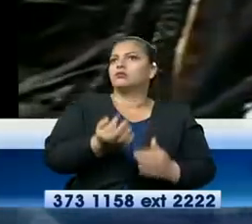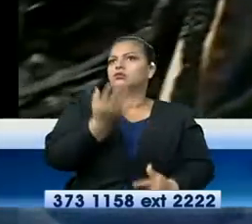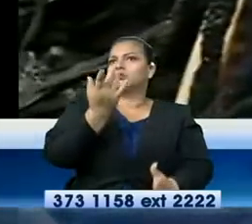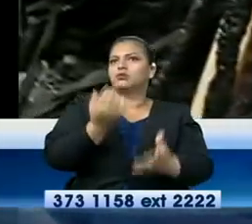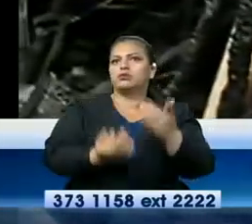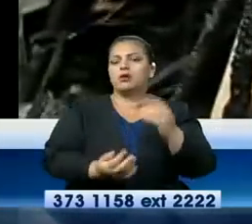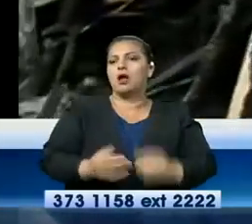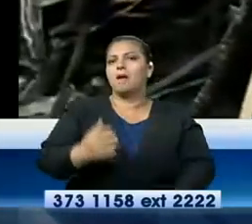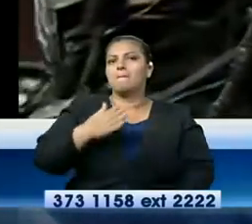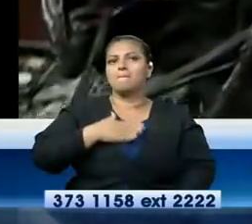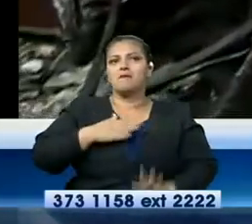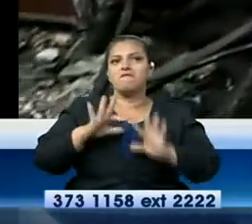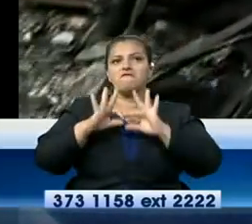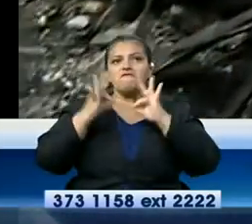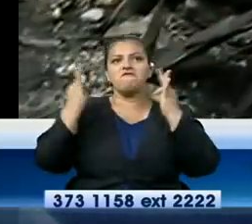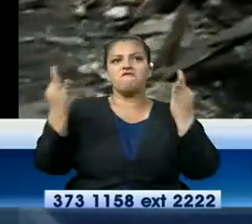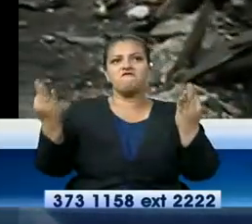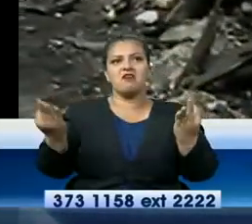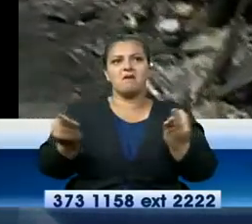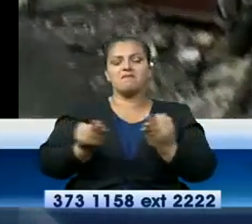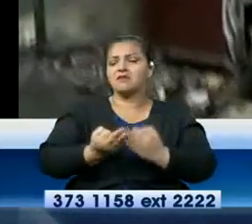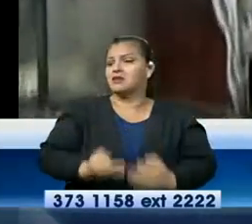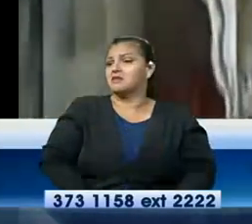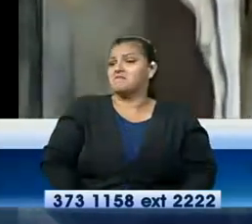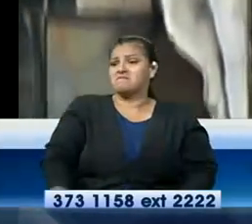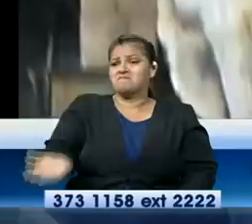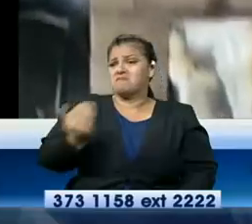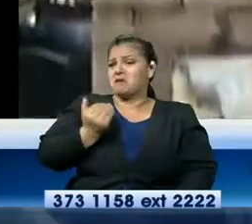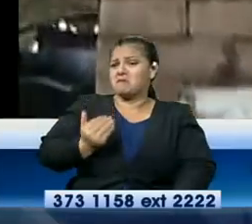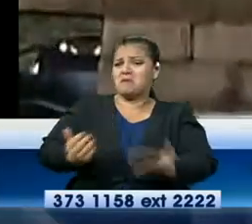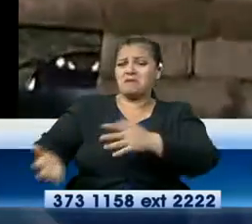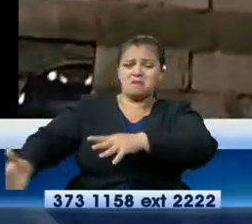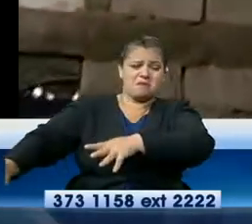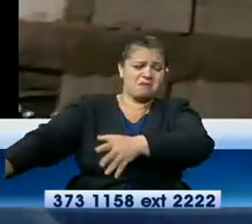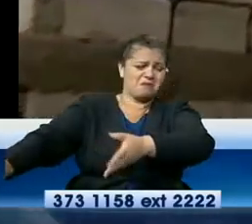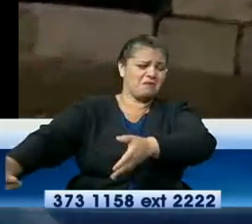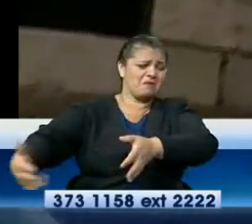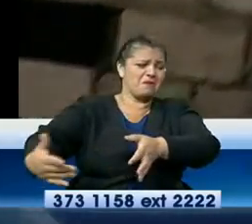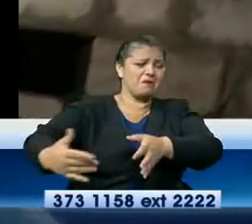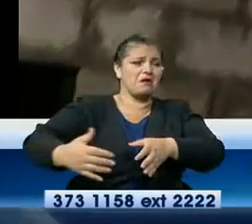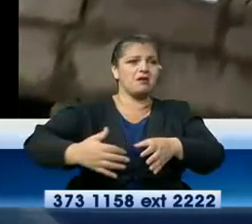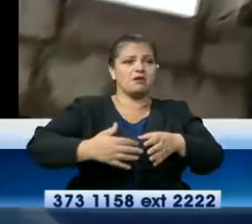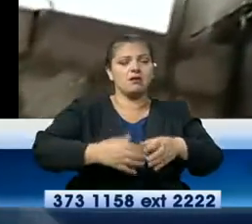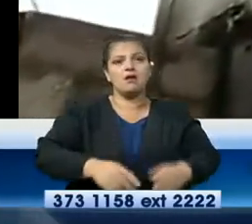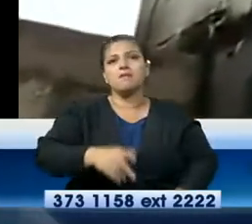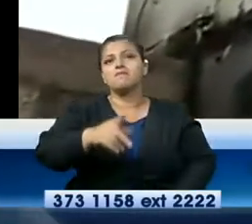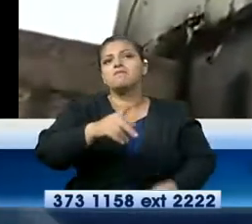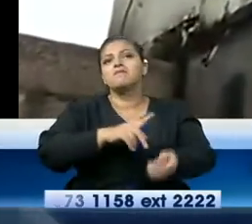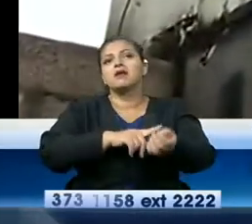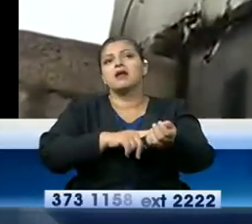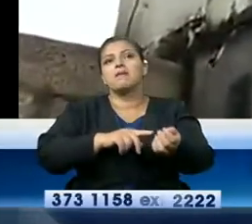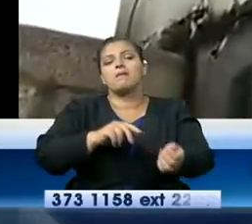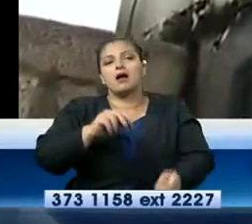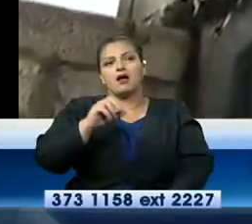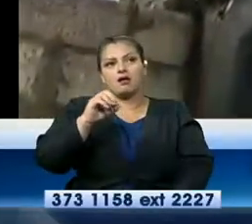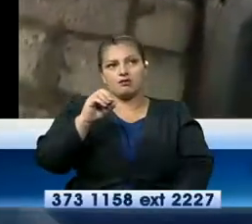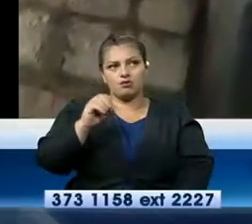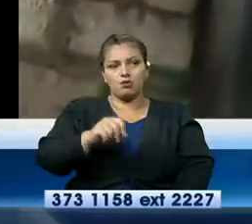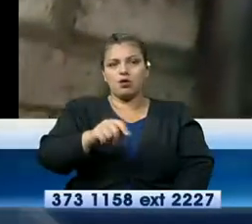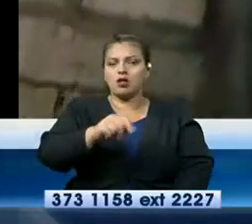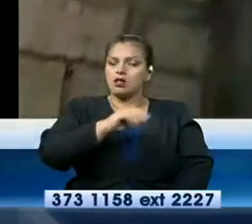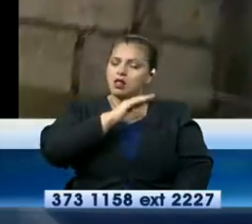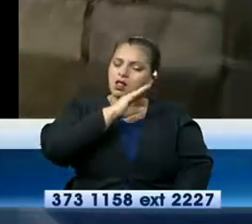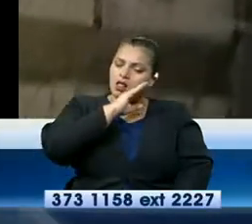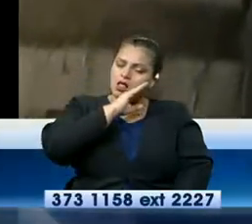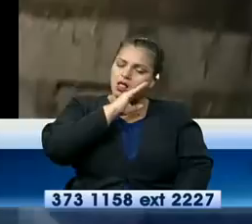por lo que él él es consumidor y se había amanecido toda la noche entonces no sentía nada entonces yo cogí le